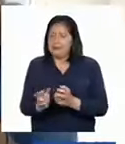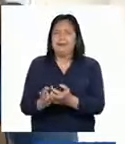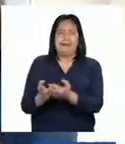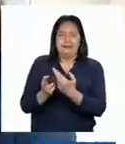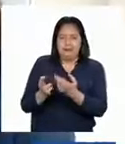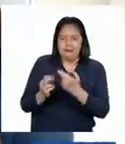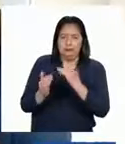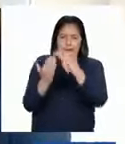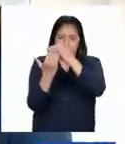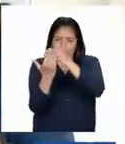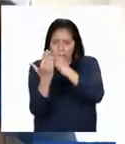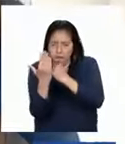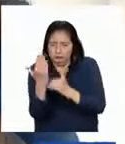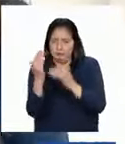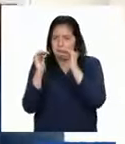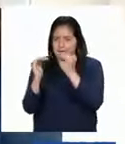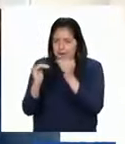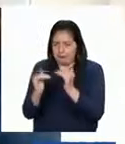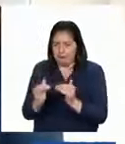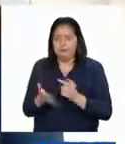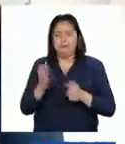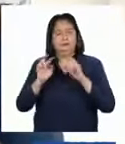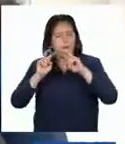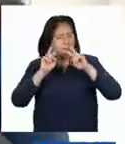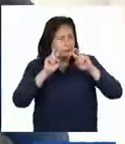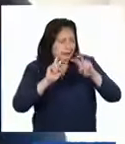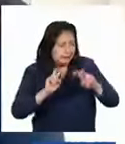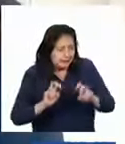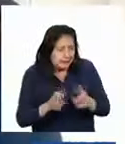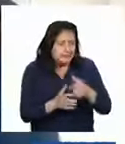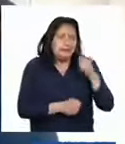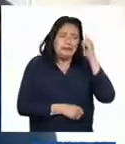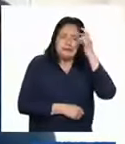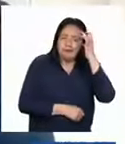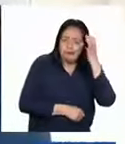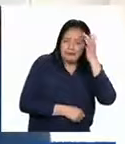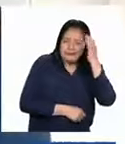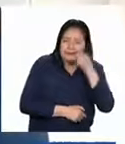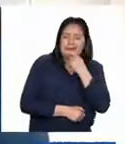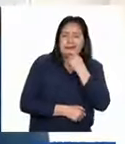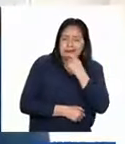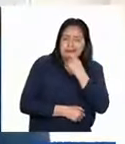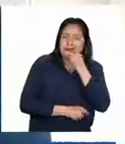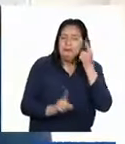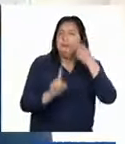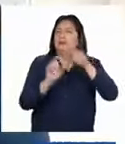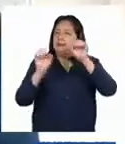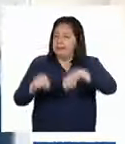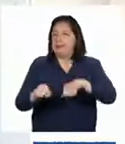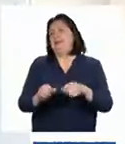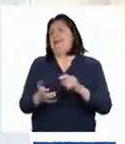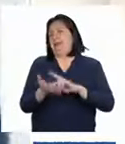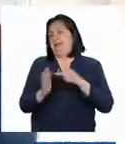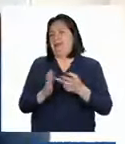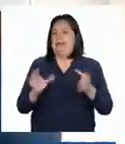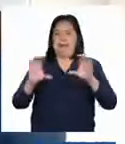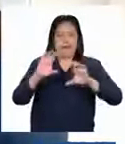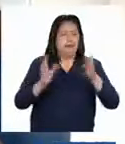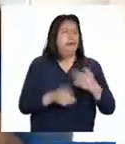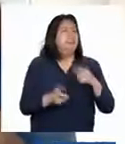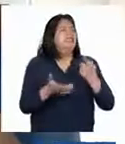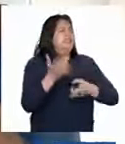respuestas de manera organizada y sobre todo analizadas de manera objetiva van haciendo ciencia. Y digo de